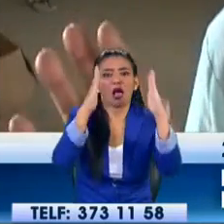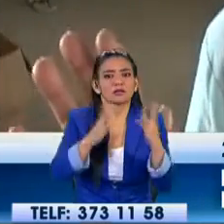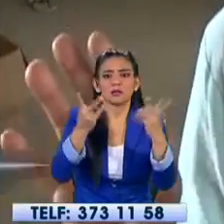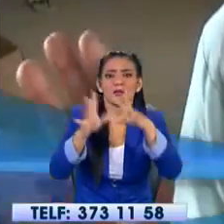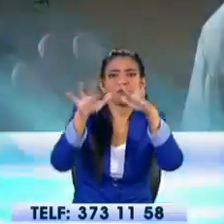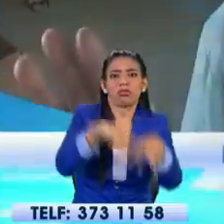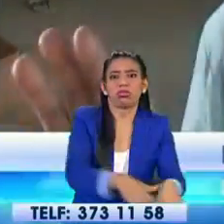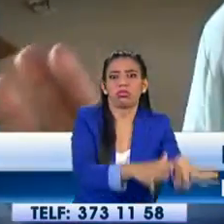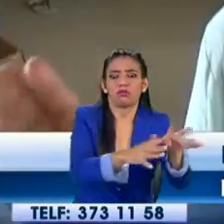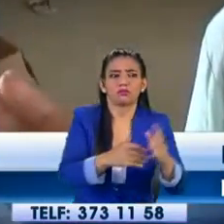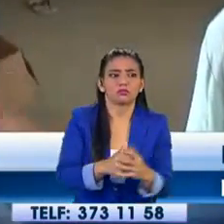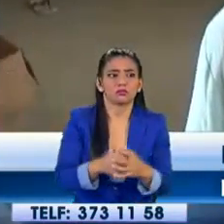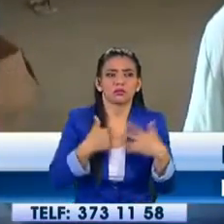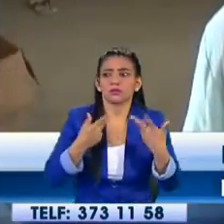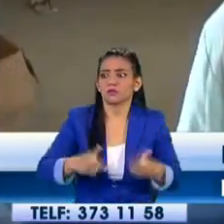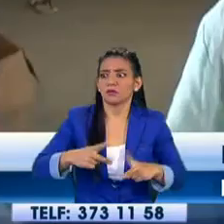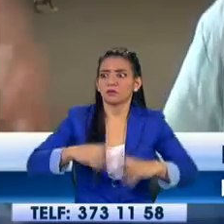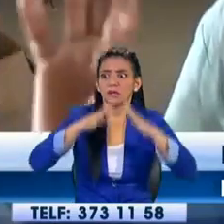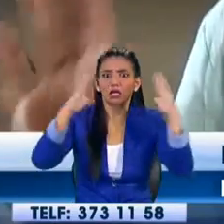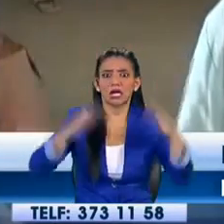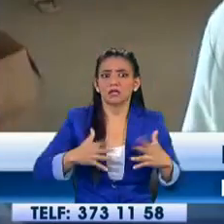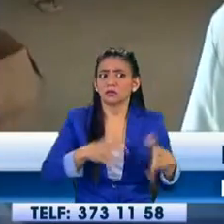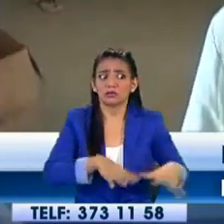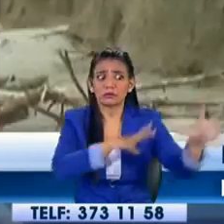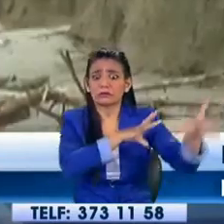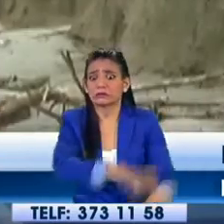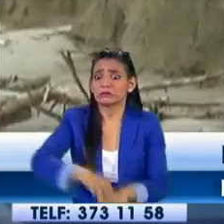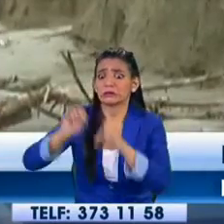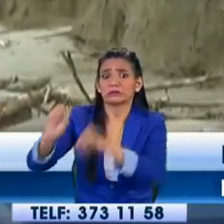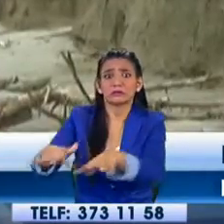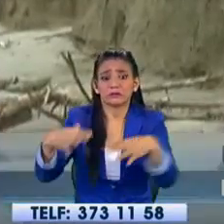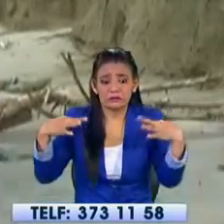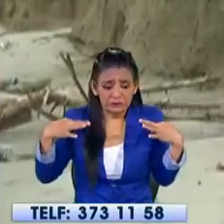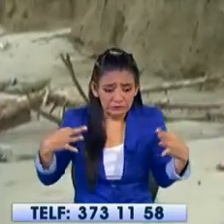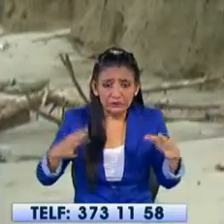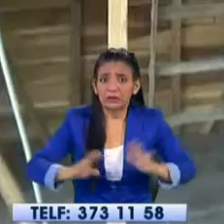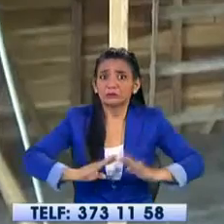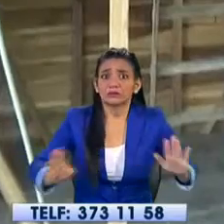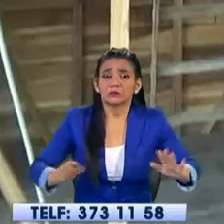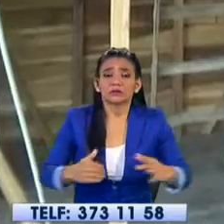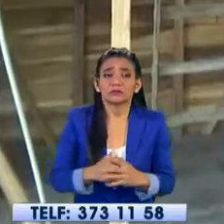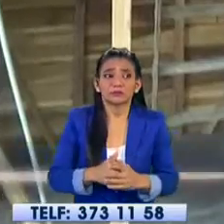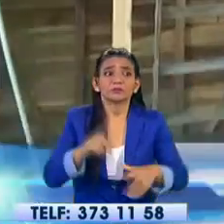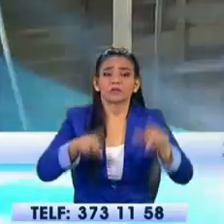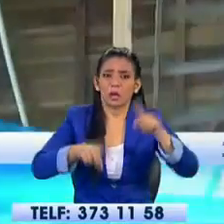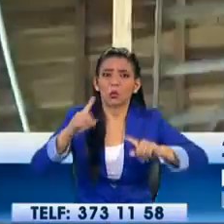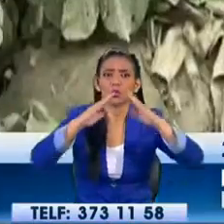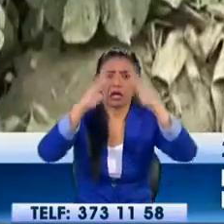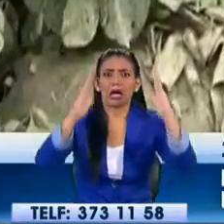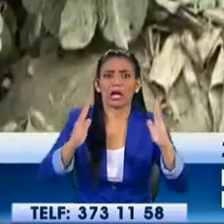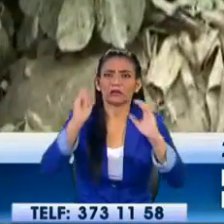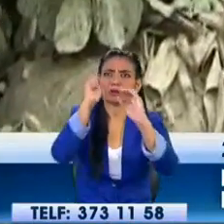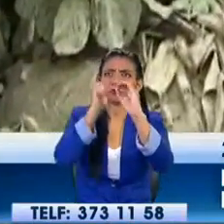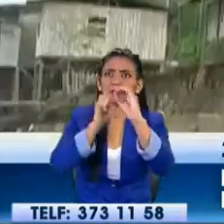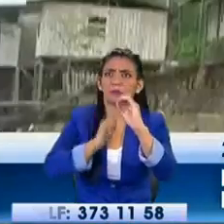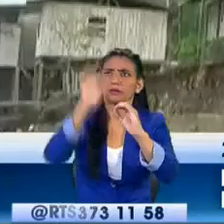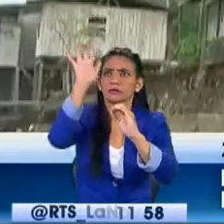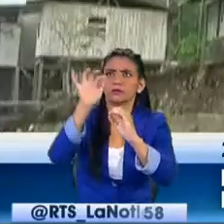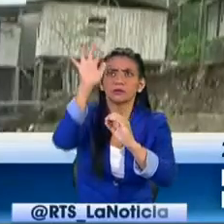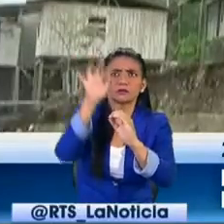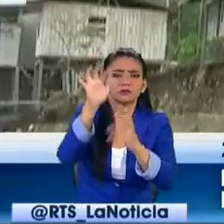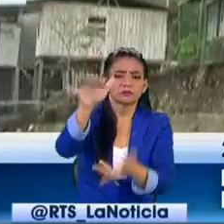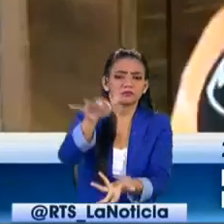con todo. Yo no traje nada porque me trajo nomás. Hay quienes han optado por desarmar sus casas para salvar parte de